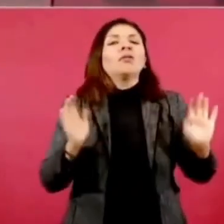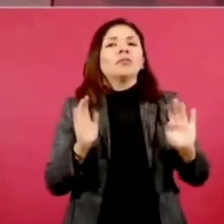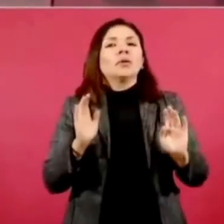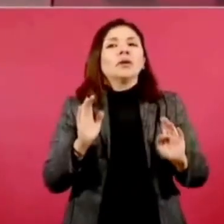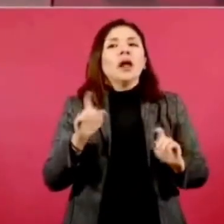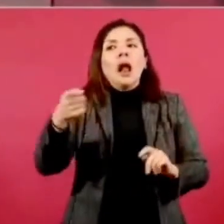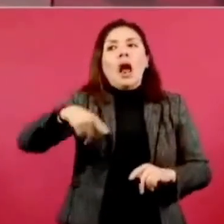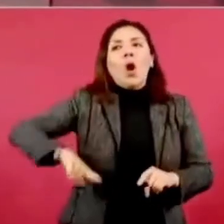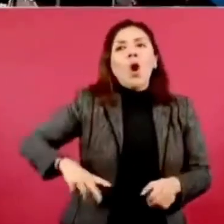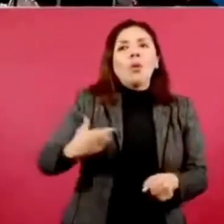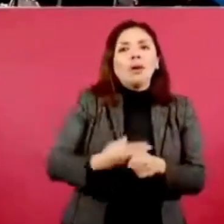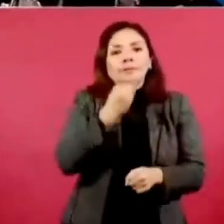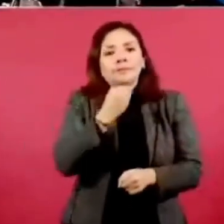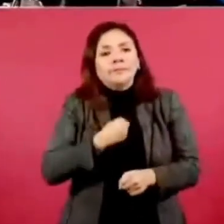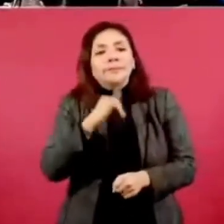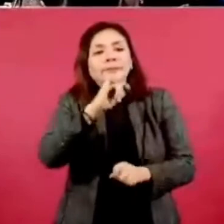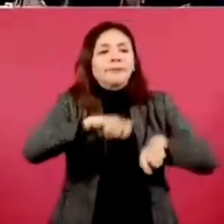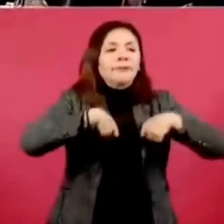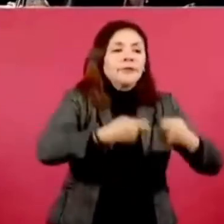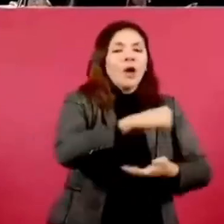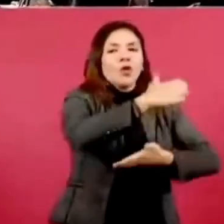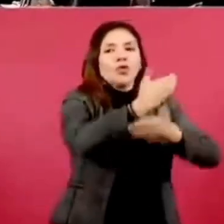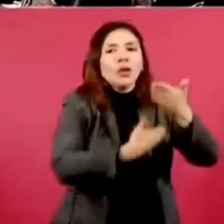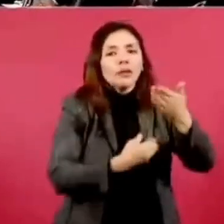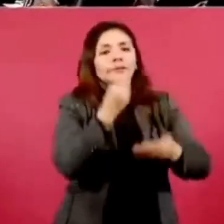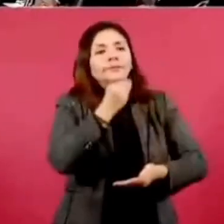y les entregan contratos